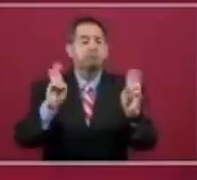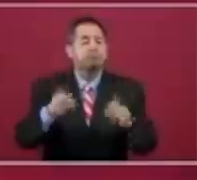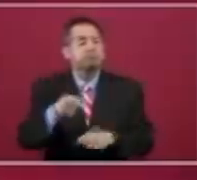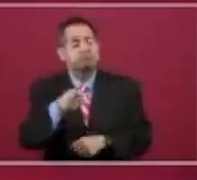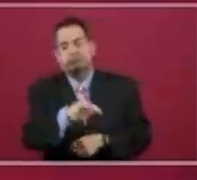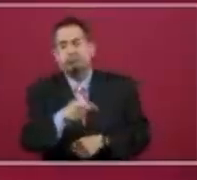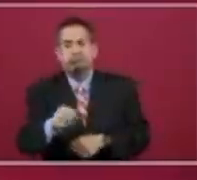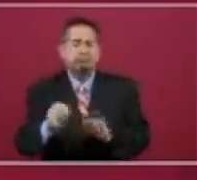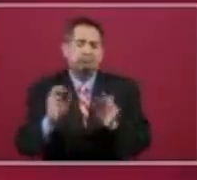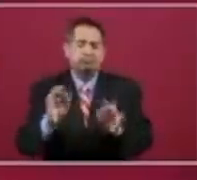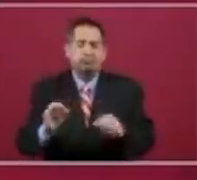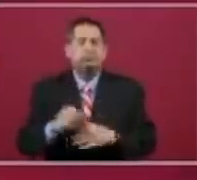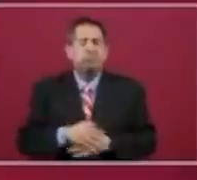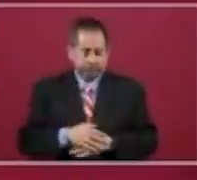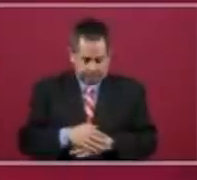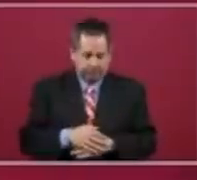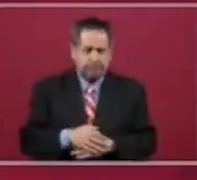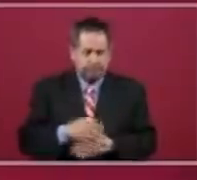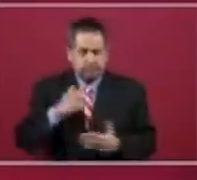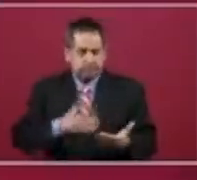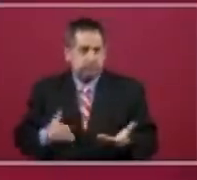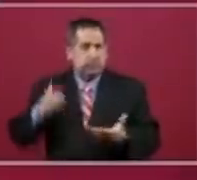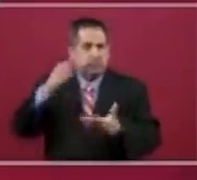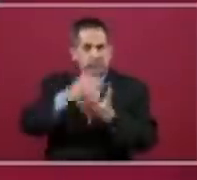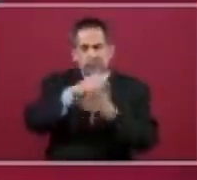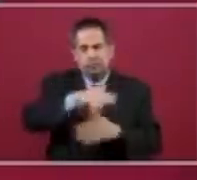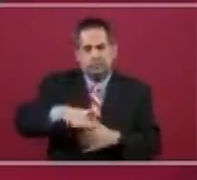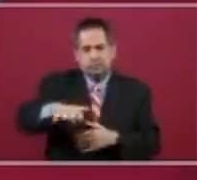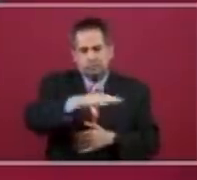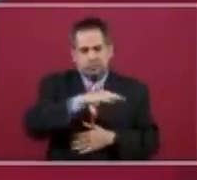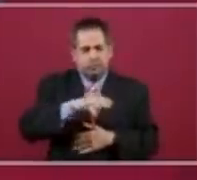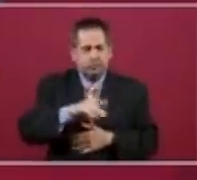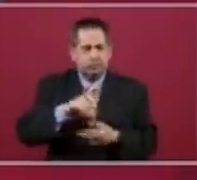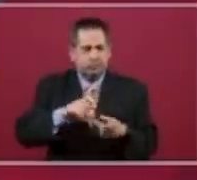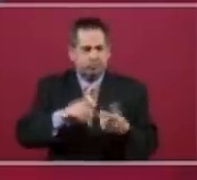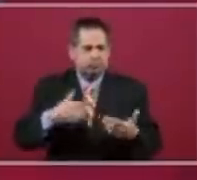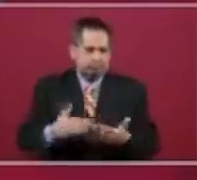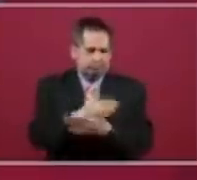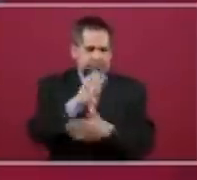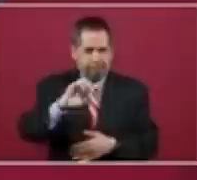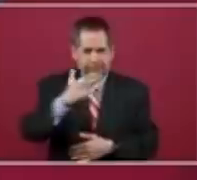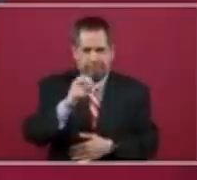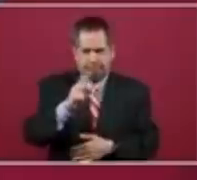efecto, fui a Badiraguato y